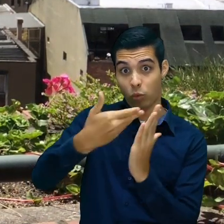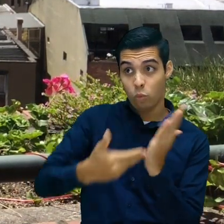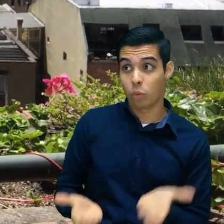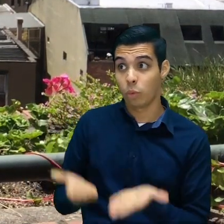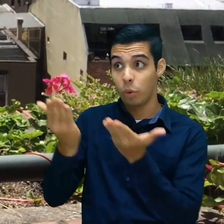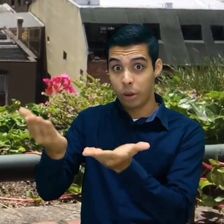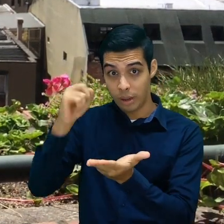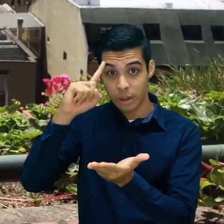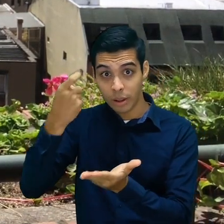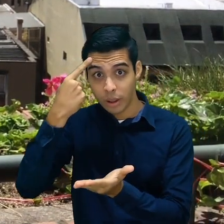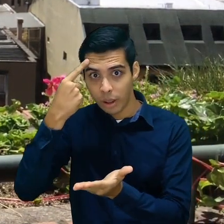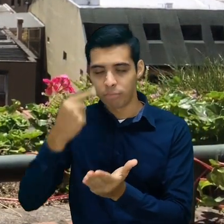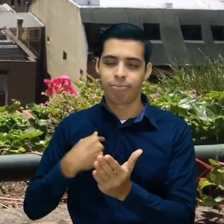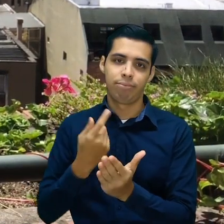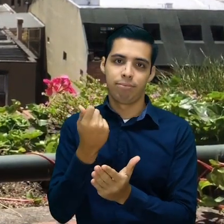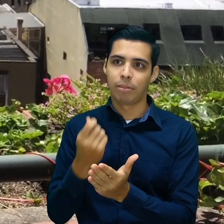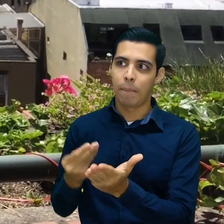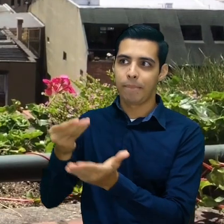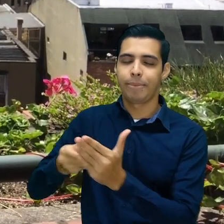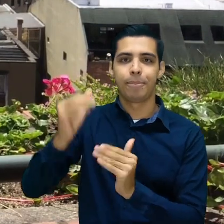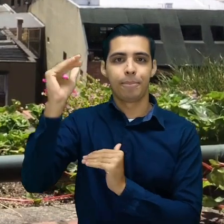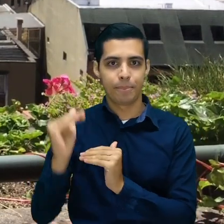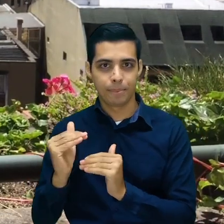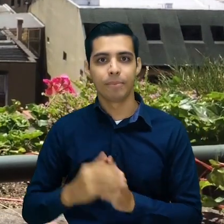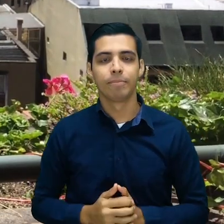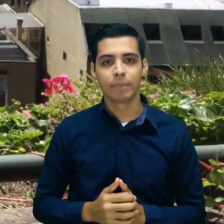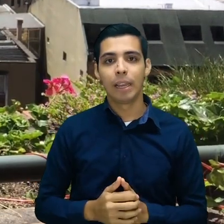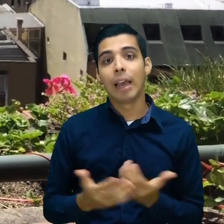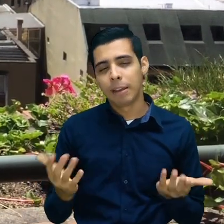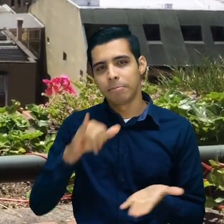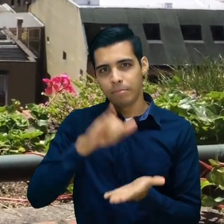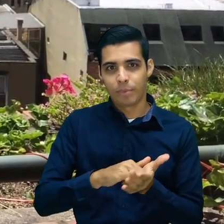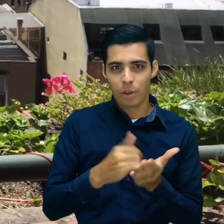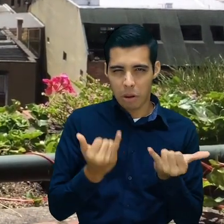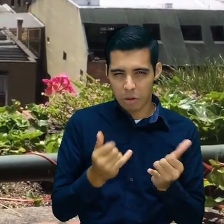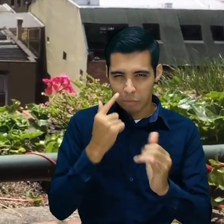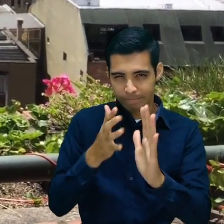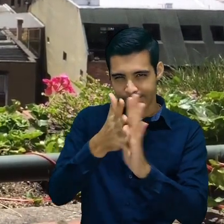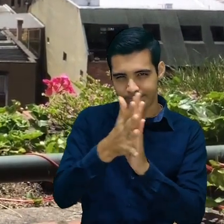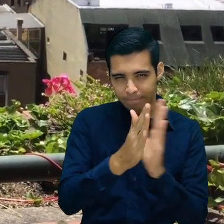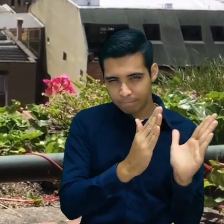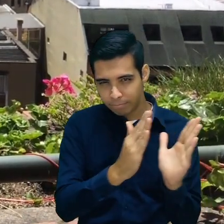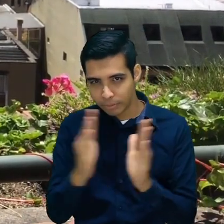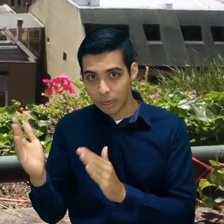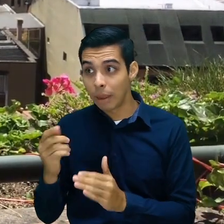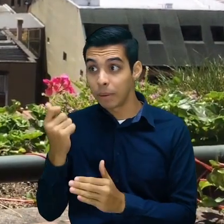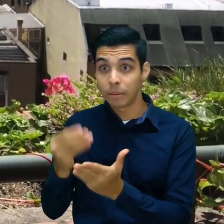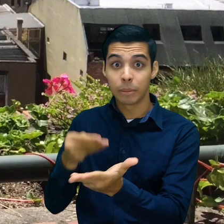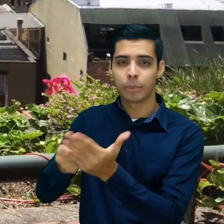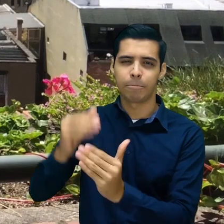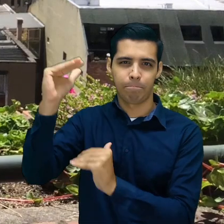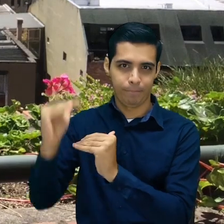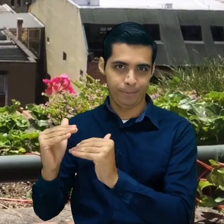que tengamos que pagar para el año 2022. Así que aquí vamos a hacer como un recorrido de esas cositas que habría que tener en cuenta justamente para bajar